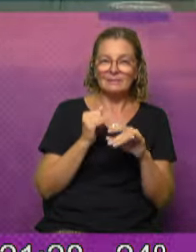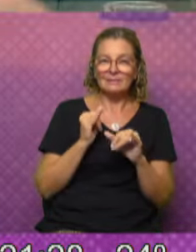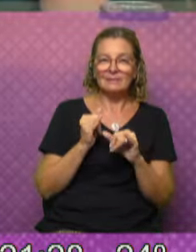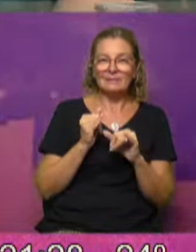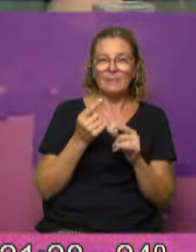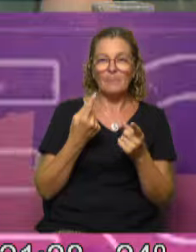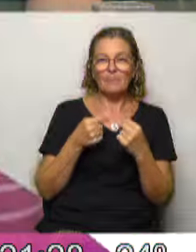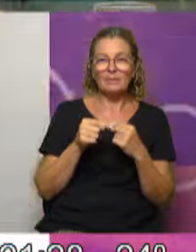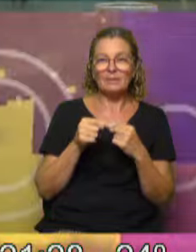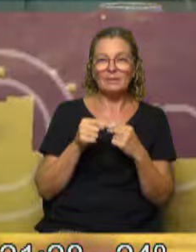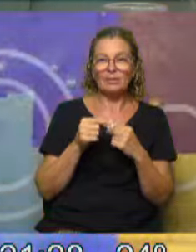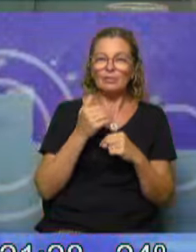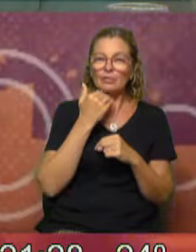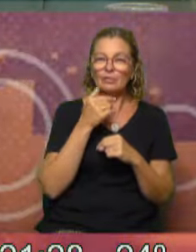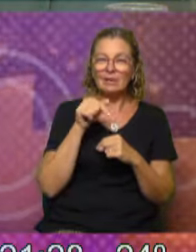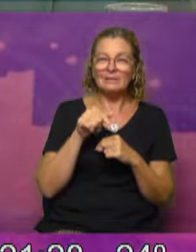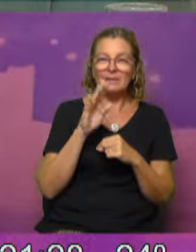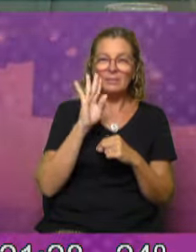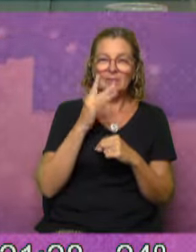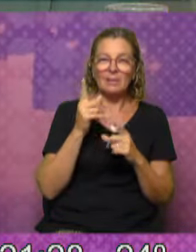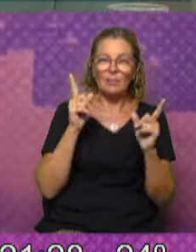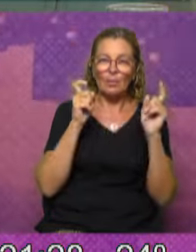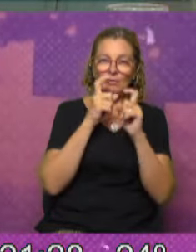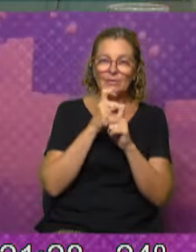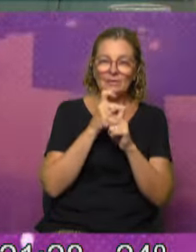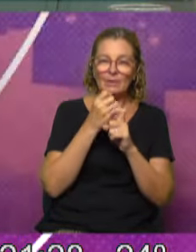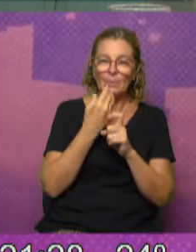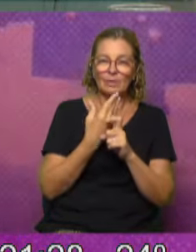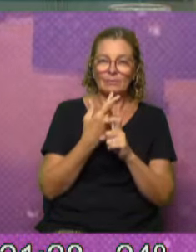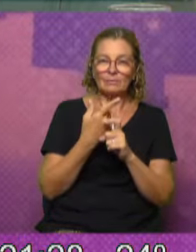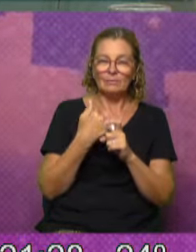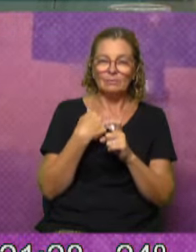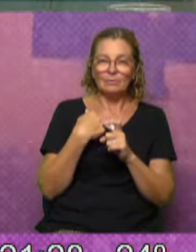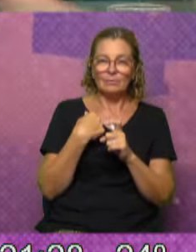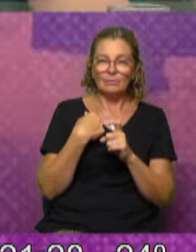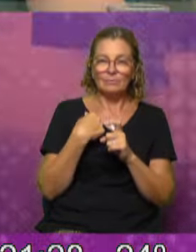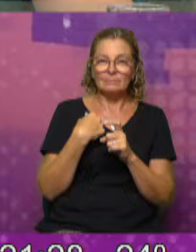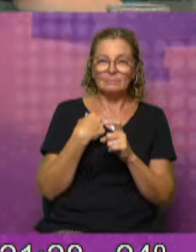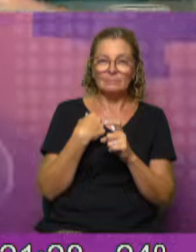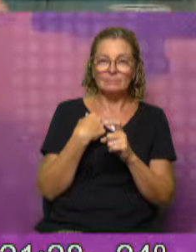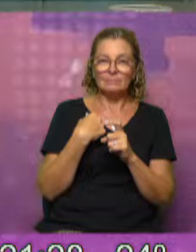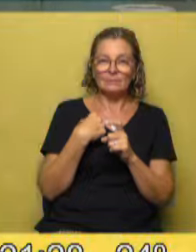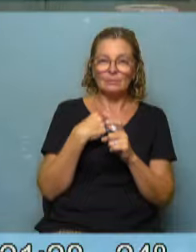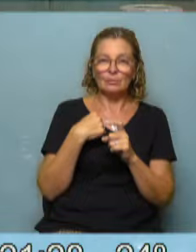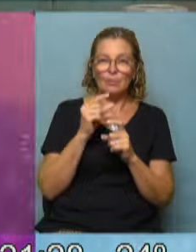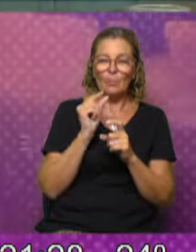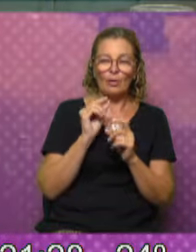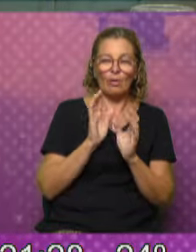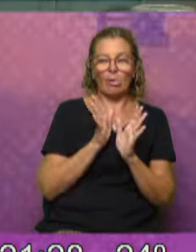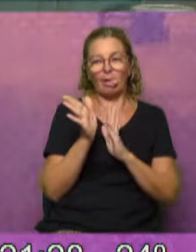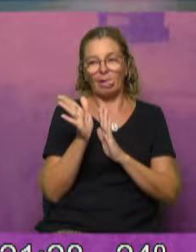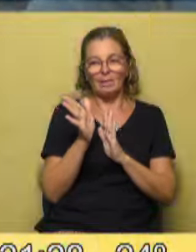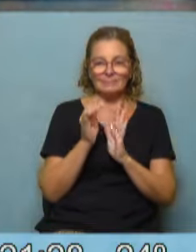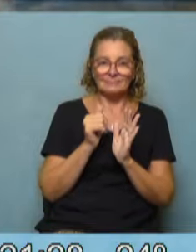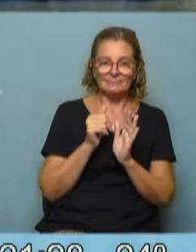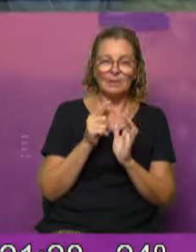Pero, no sé, este me parecía muy difícil y bueno, soy un poco... ¿Te gustan los desafíos? Soy un poco torcida. Claro. ¿Y por qué te